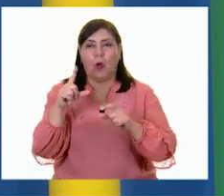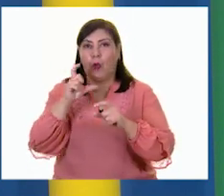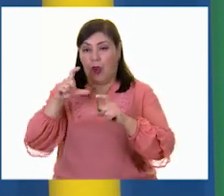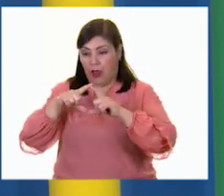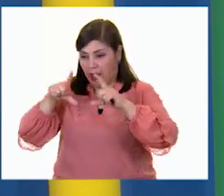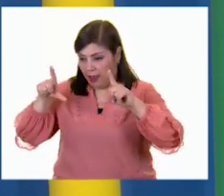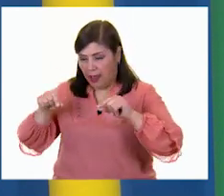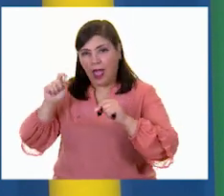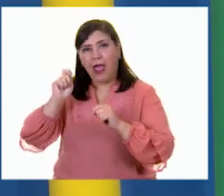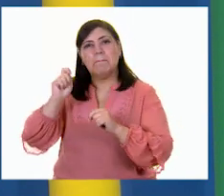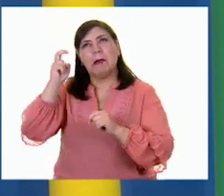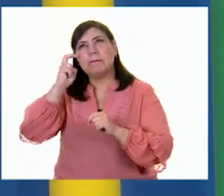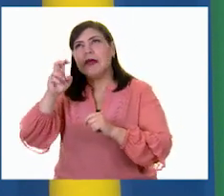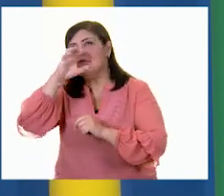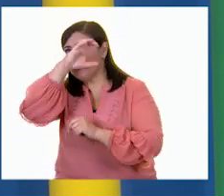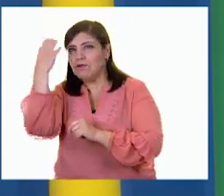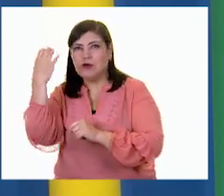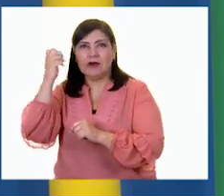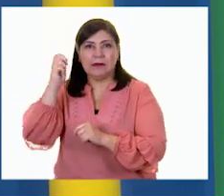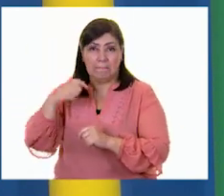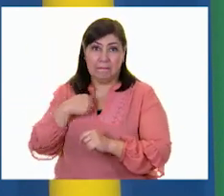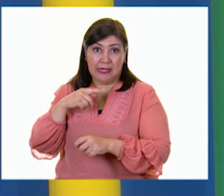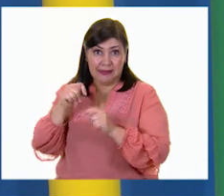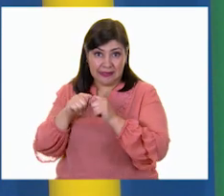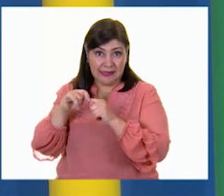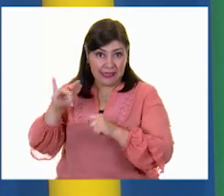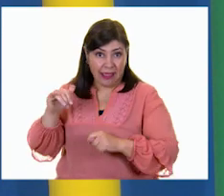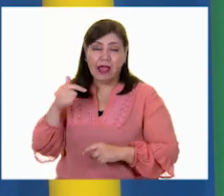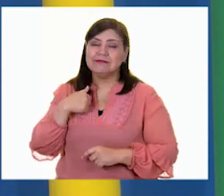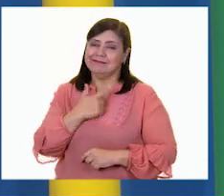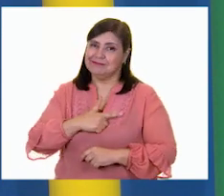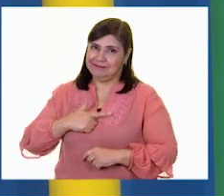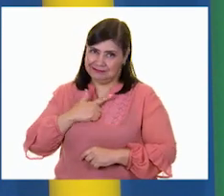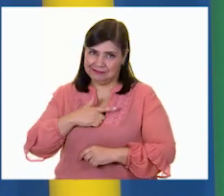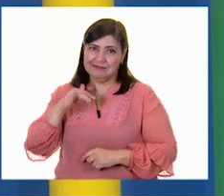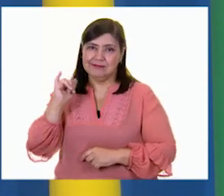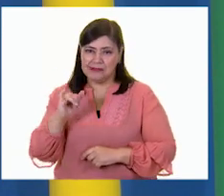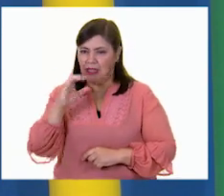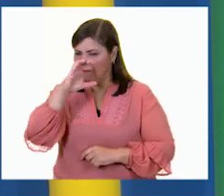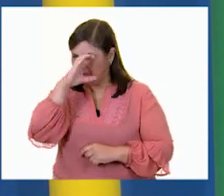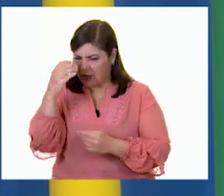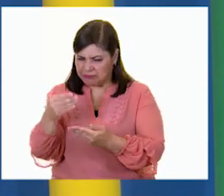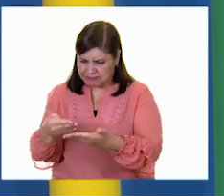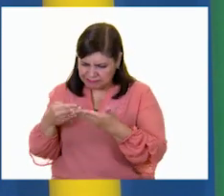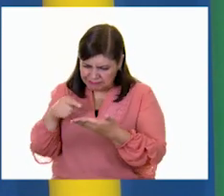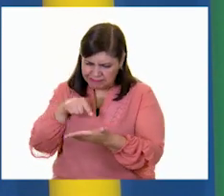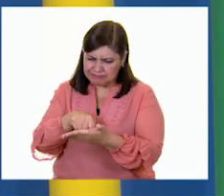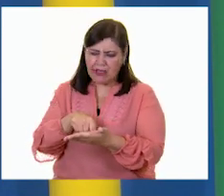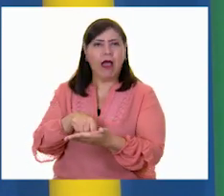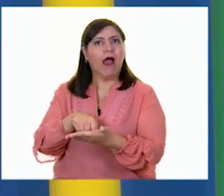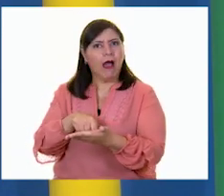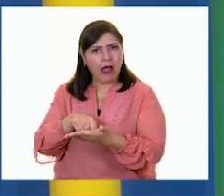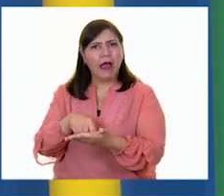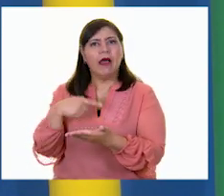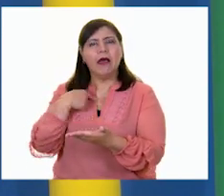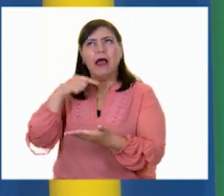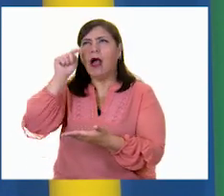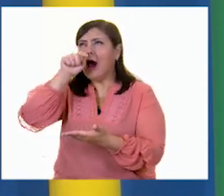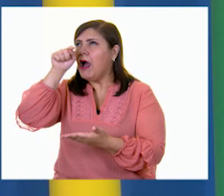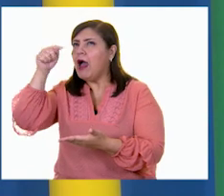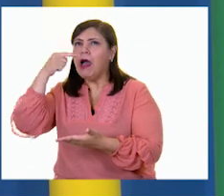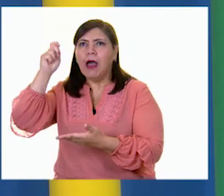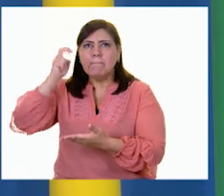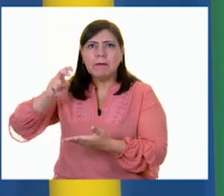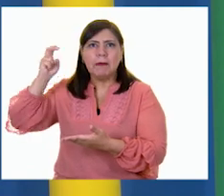siempre me resulta muy emocionante, pues mediante la fotografía que incluyen, me comparte no solo alguna imagen de los lugares que